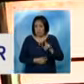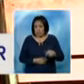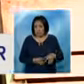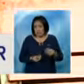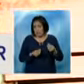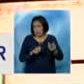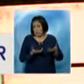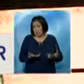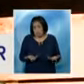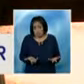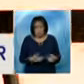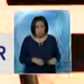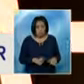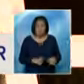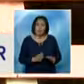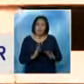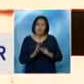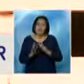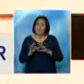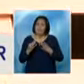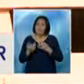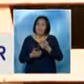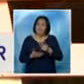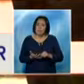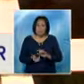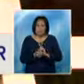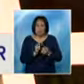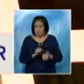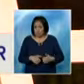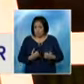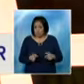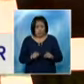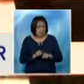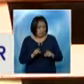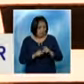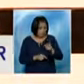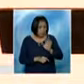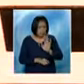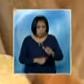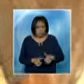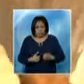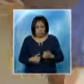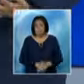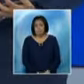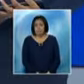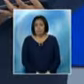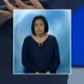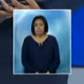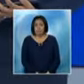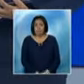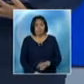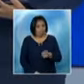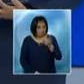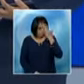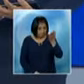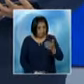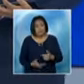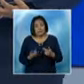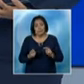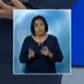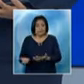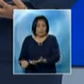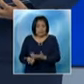a uno de ellos y cambiarás no solo su vida, sino también la tuya. Ya sabe, intente adoptar